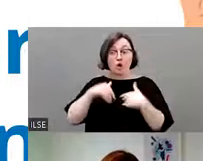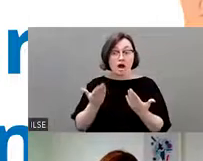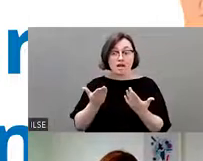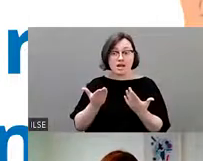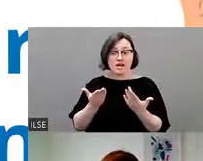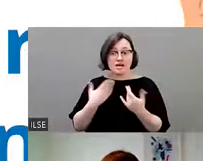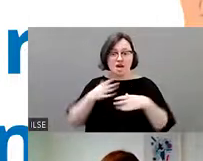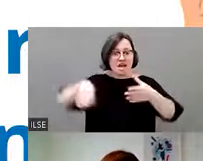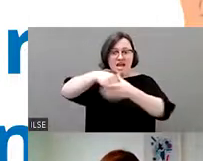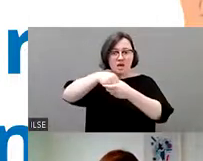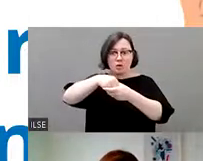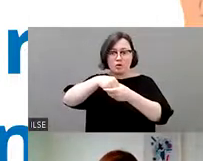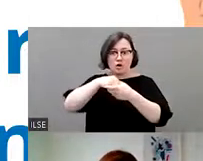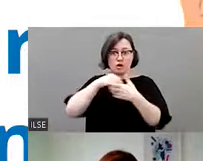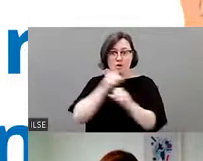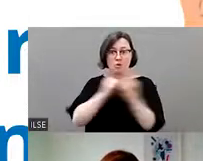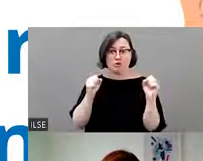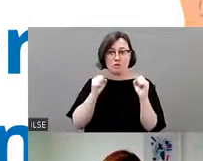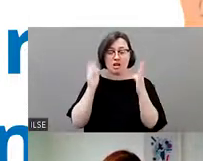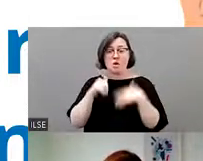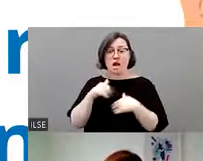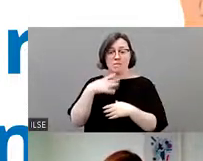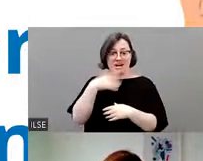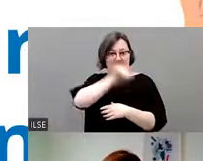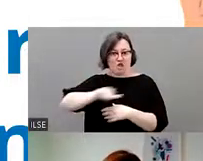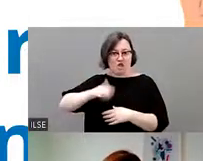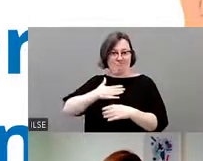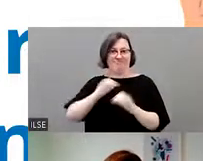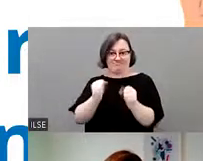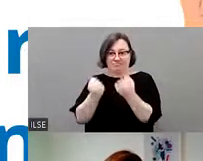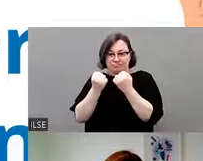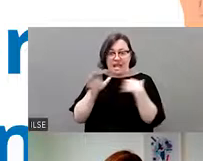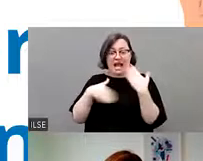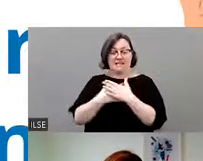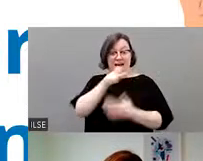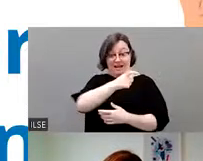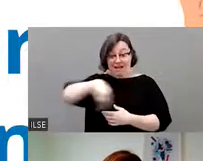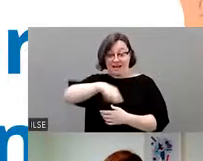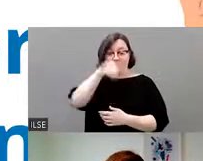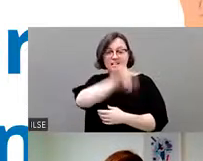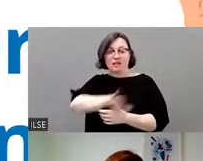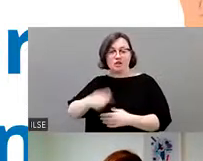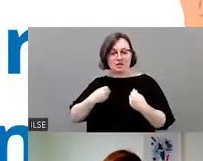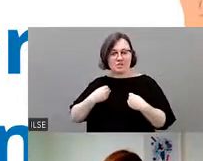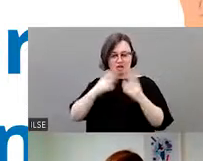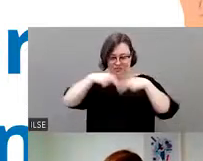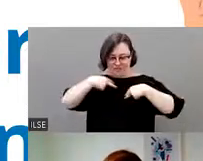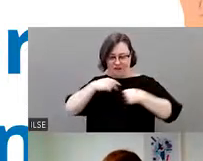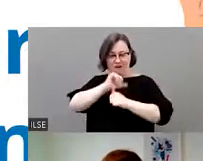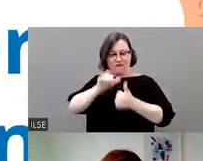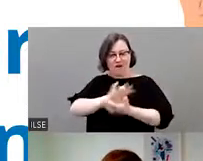hay inclusión para nuestros niños y niñas y ellos mismos no pueden potenciar su toma de